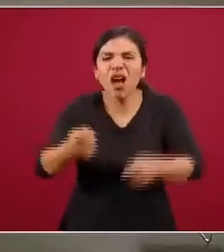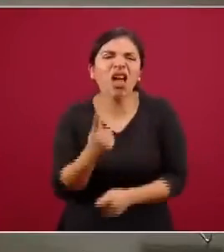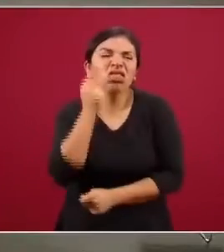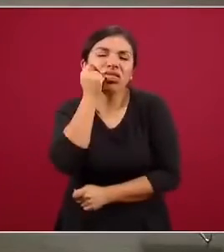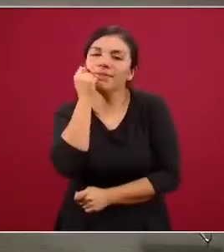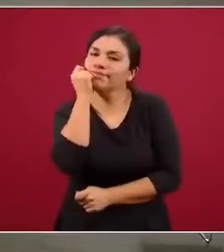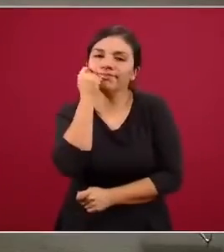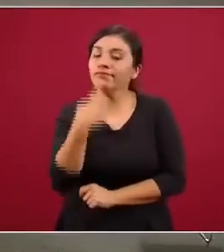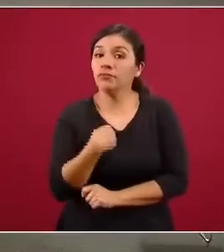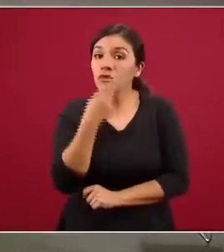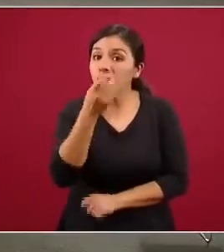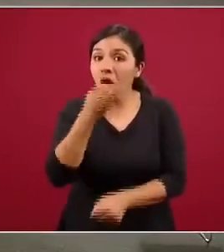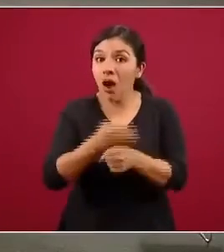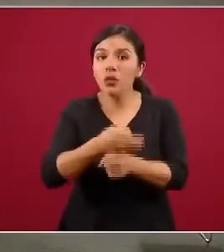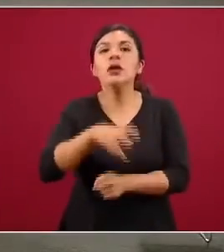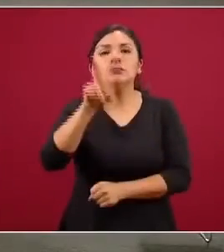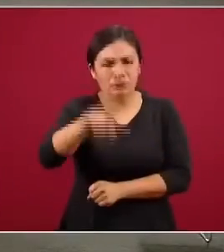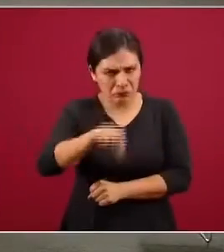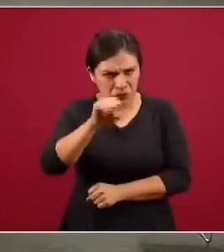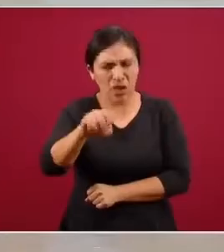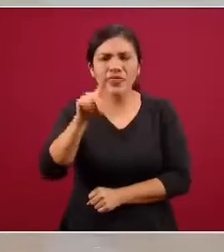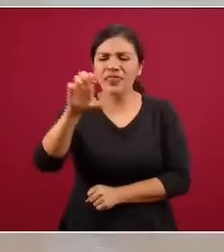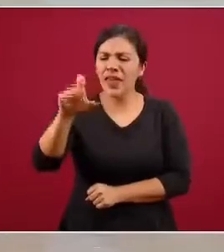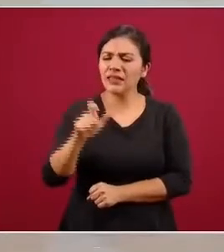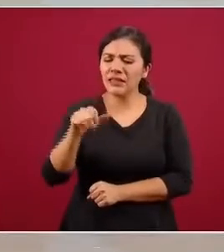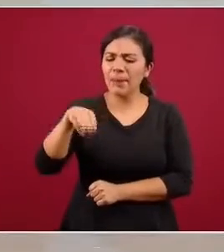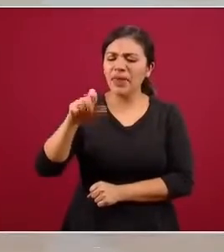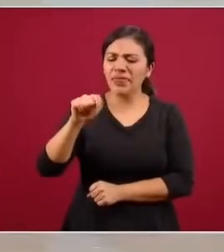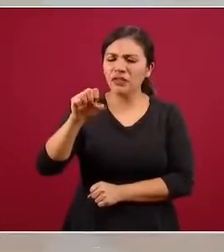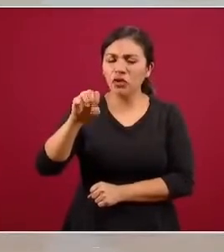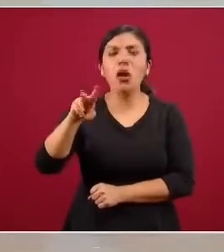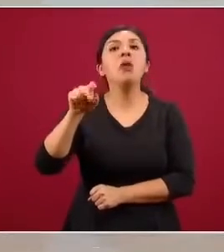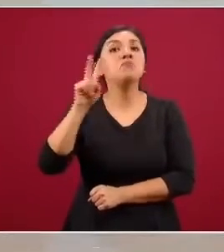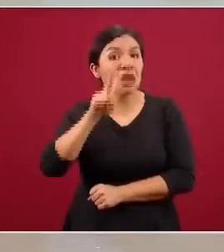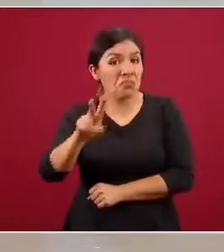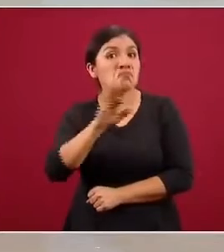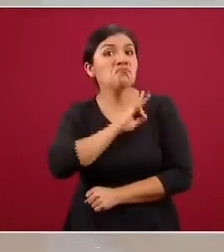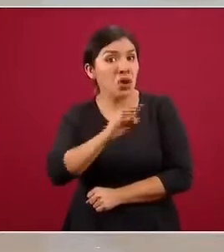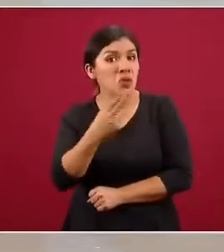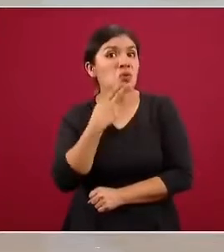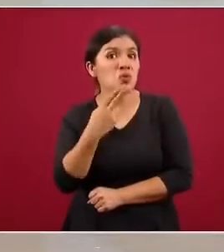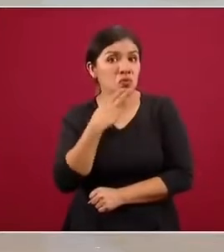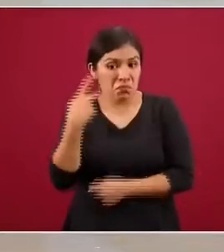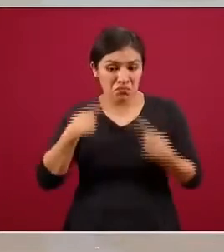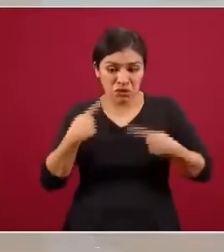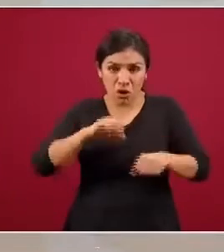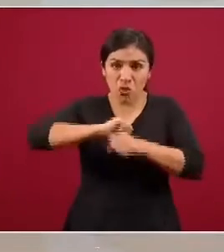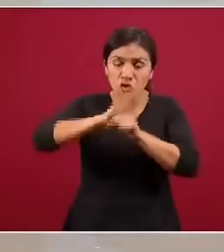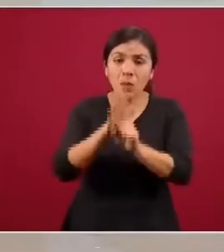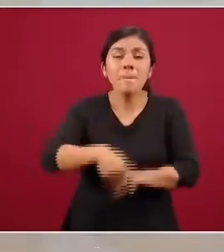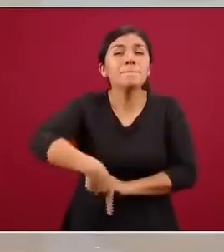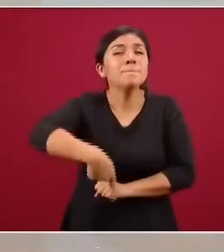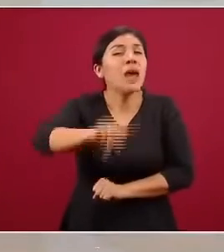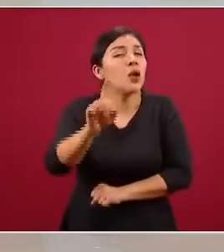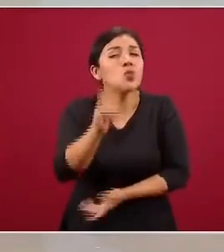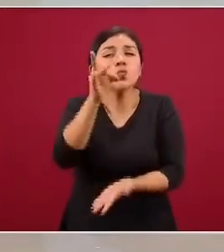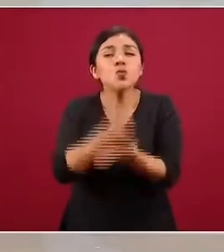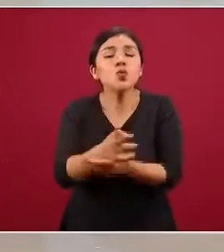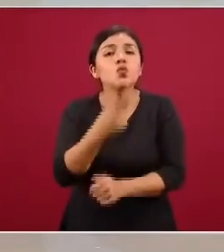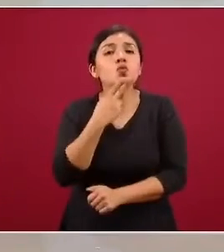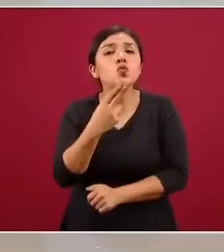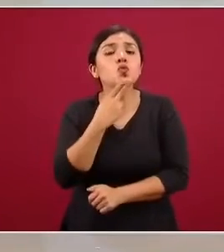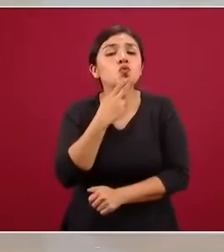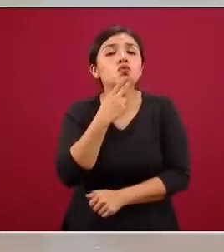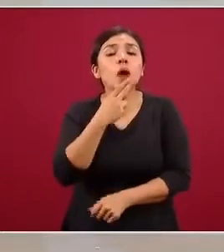el mensaje puntual es, sí, dexametasona ha demostrado ser de beneficio para el paciente COVID, pero solamente se debe